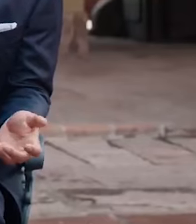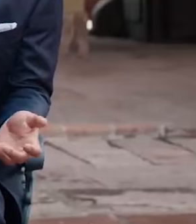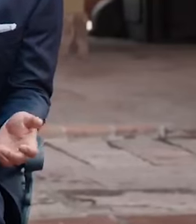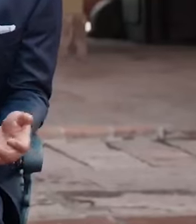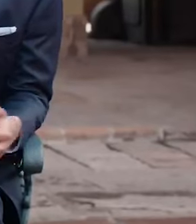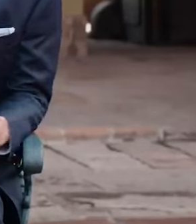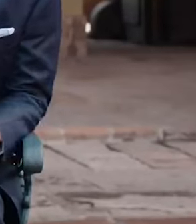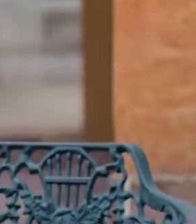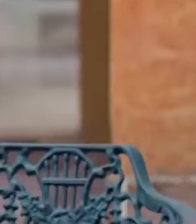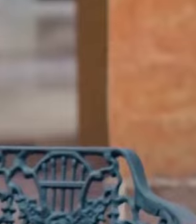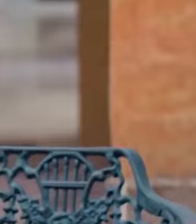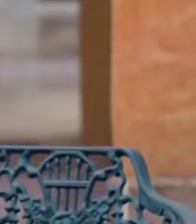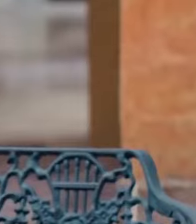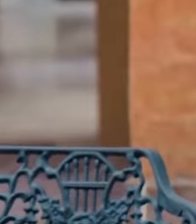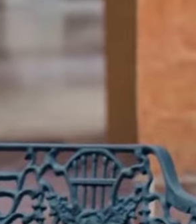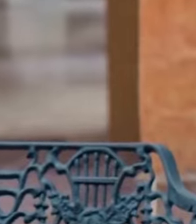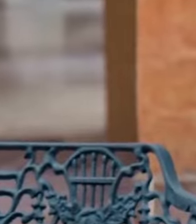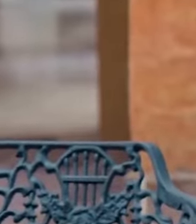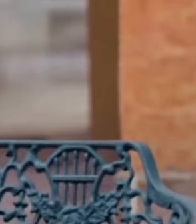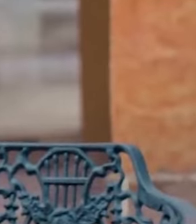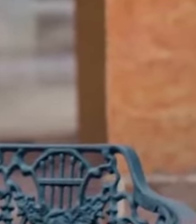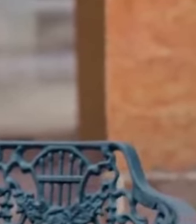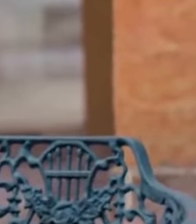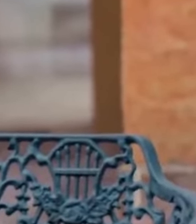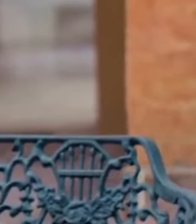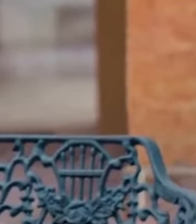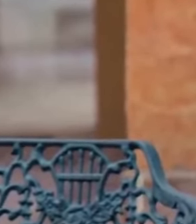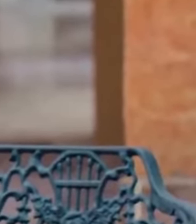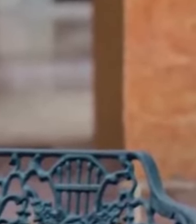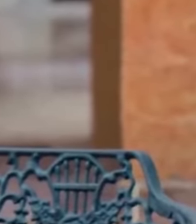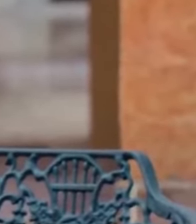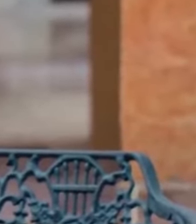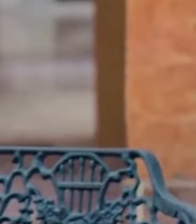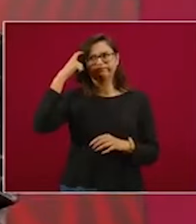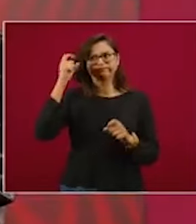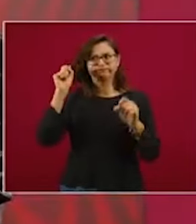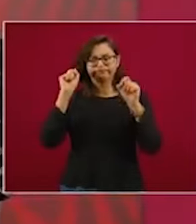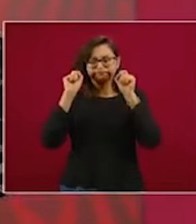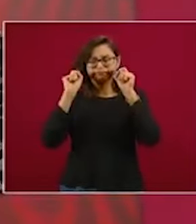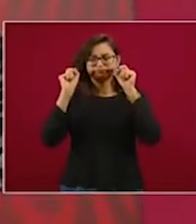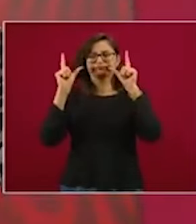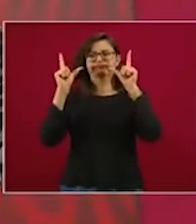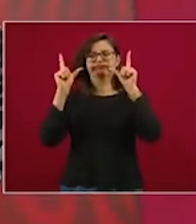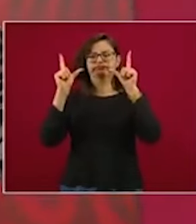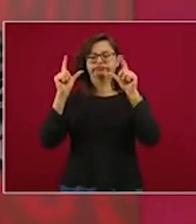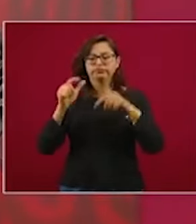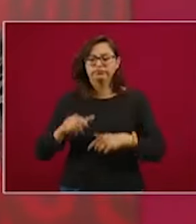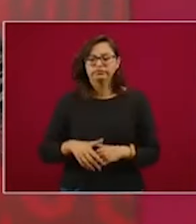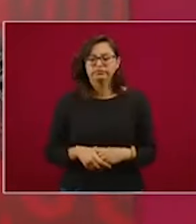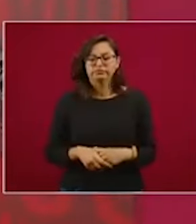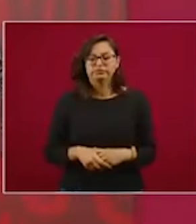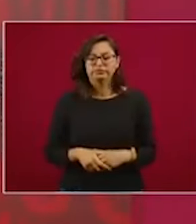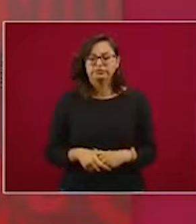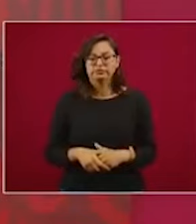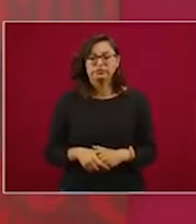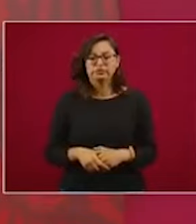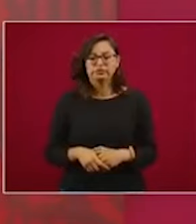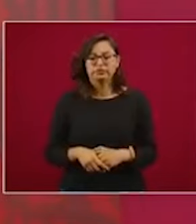López Obrador pidió no preocuparse porque su administración nunca caerá en la censura. Y nosotros no